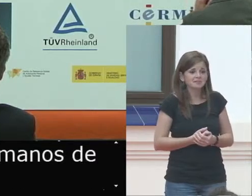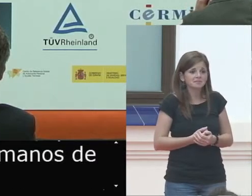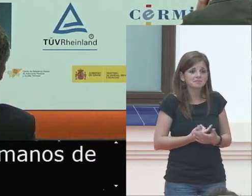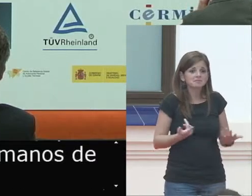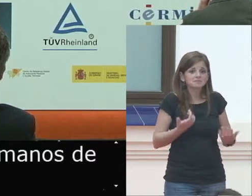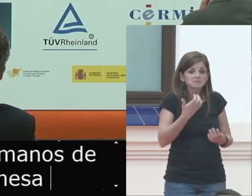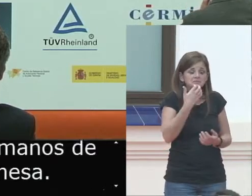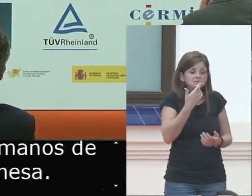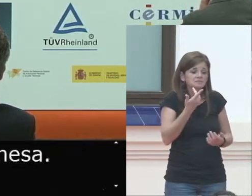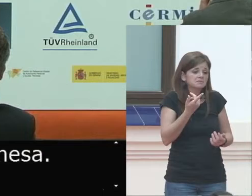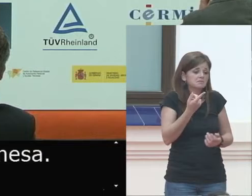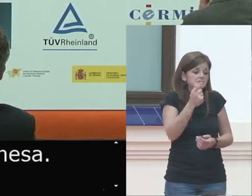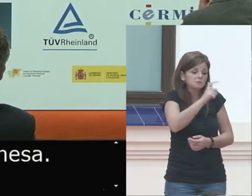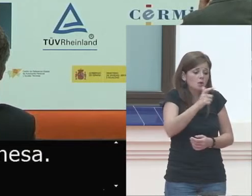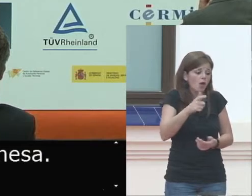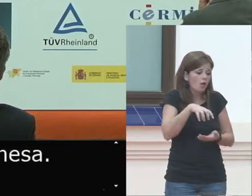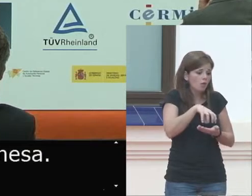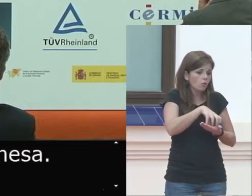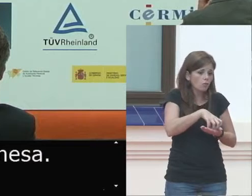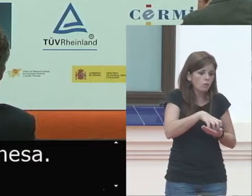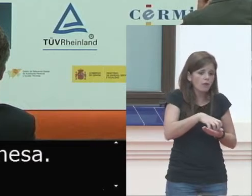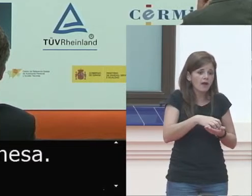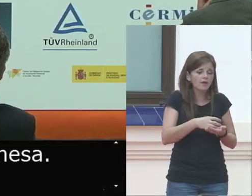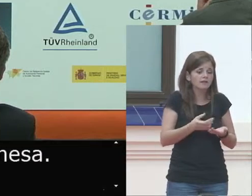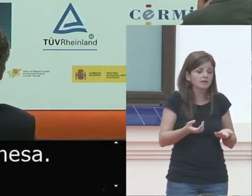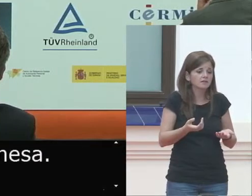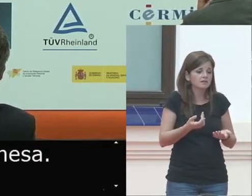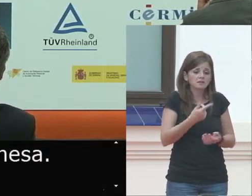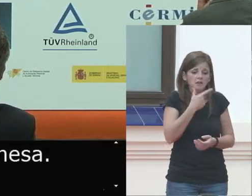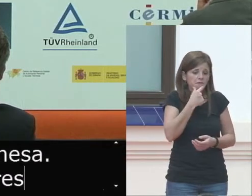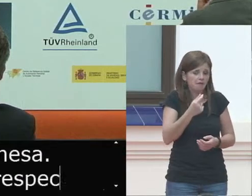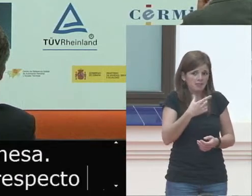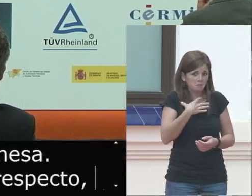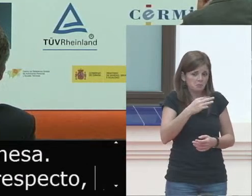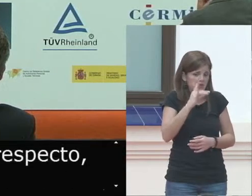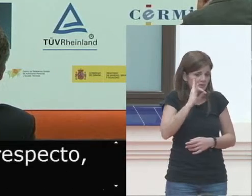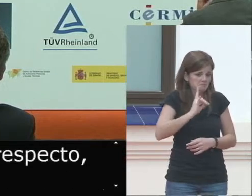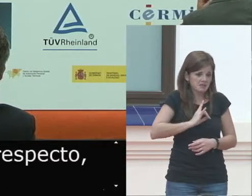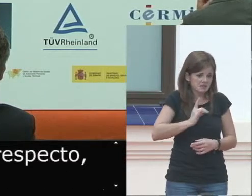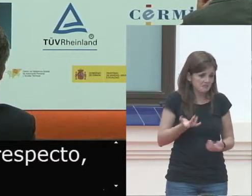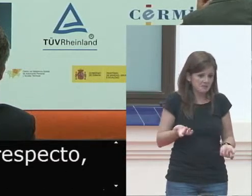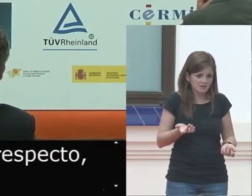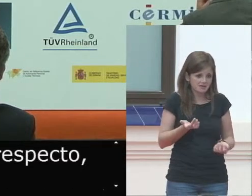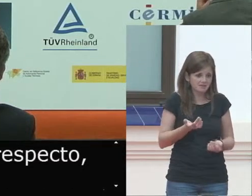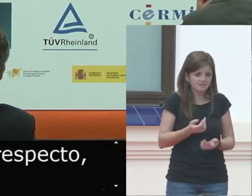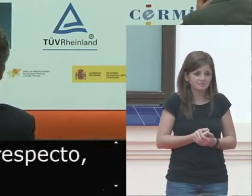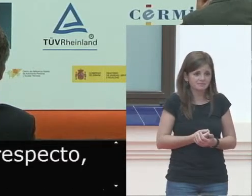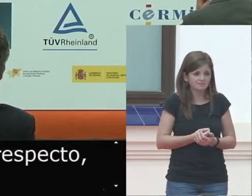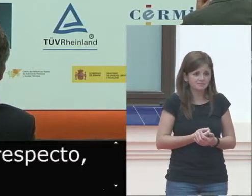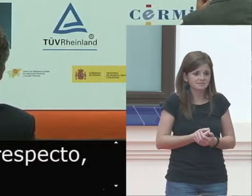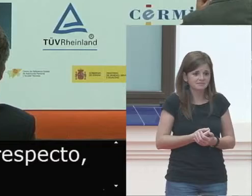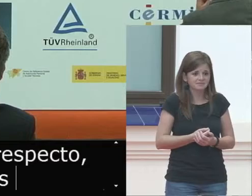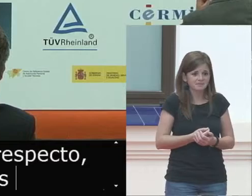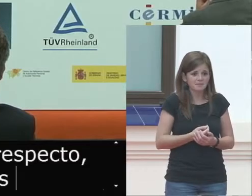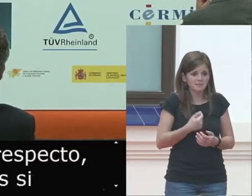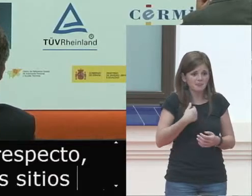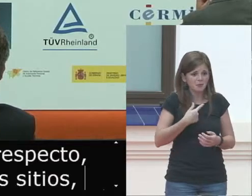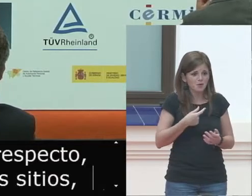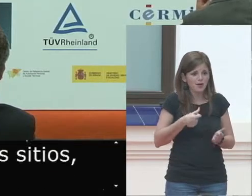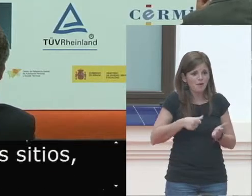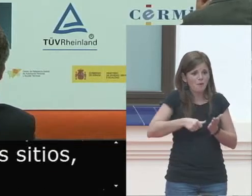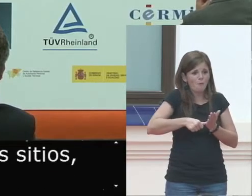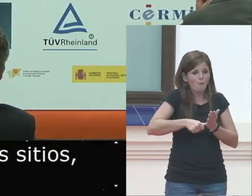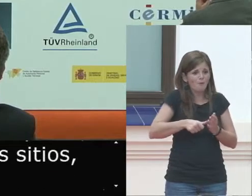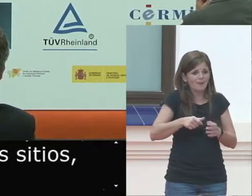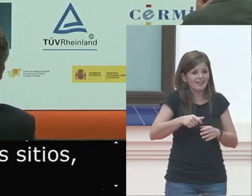tenga dudas al respecto, pues, es fácil localizarme. Estoy en todos los sitios, tengo una huella digital gigantesca, o sea